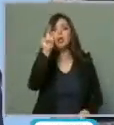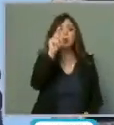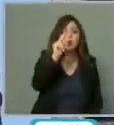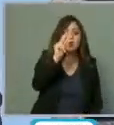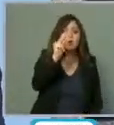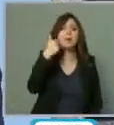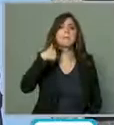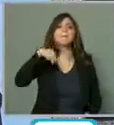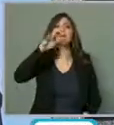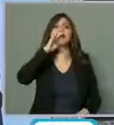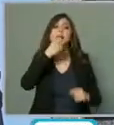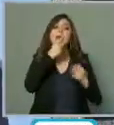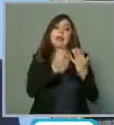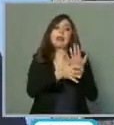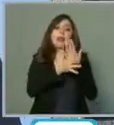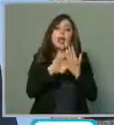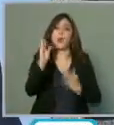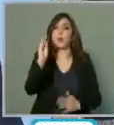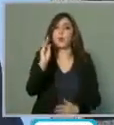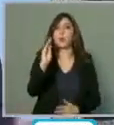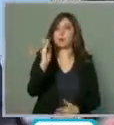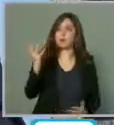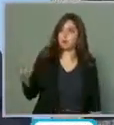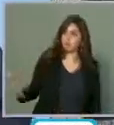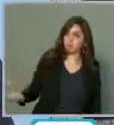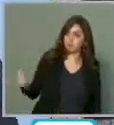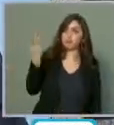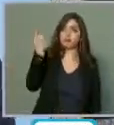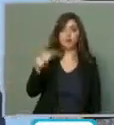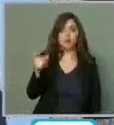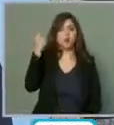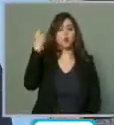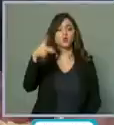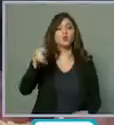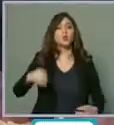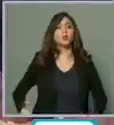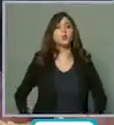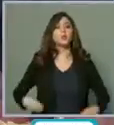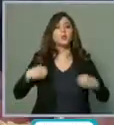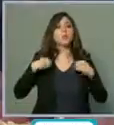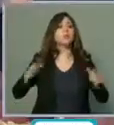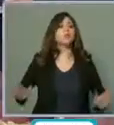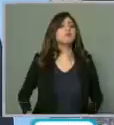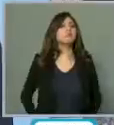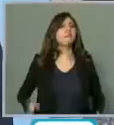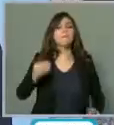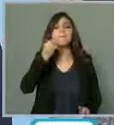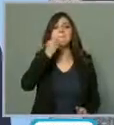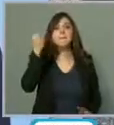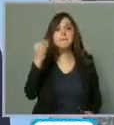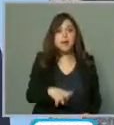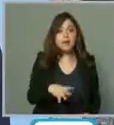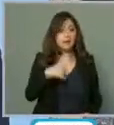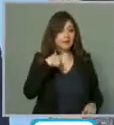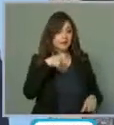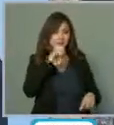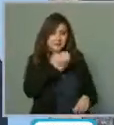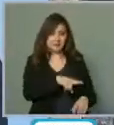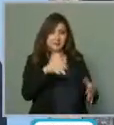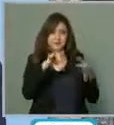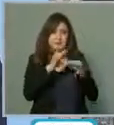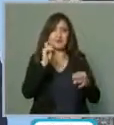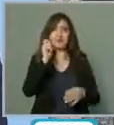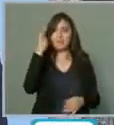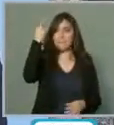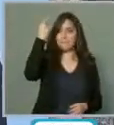se echó la punta de decir a los 90, A ¿no? los 90, Y la verdad es que tiene una claro. actitud ella de vida maravillosa, ¿no? Ajá. Entonces, este tema que ponías de las